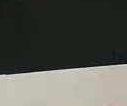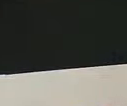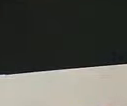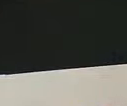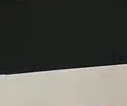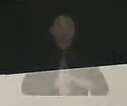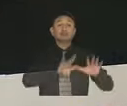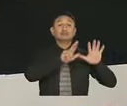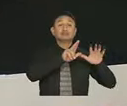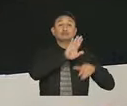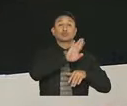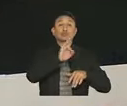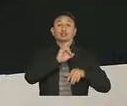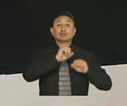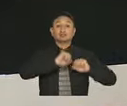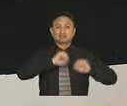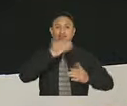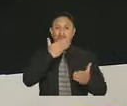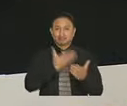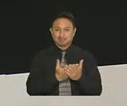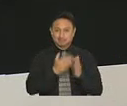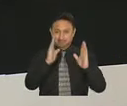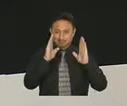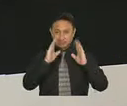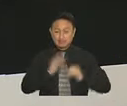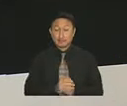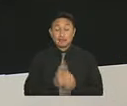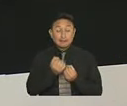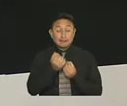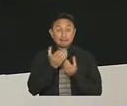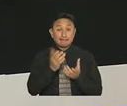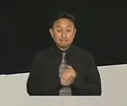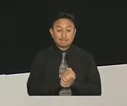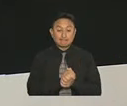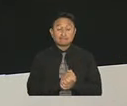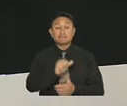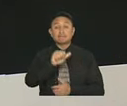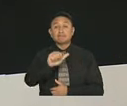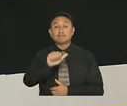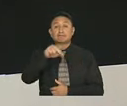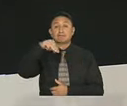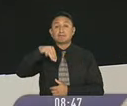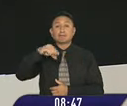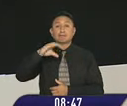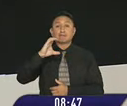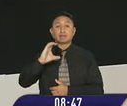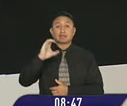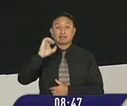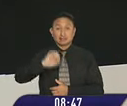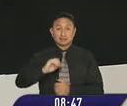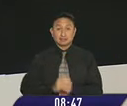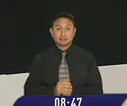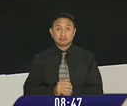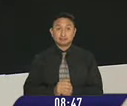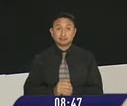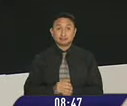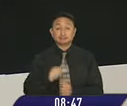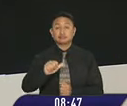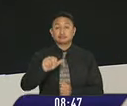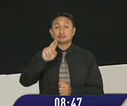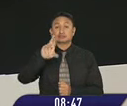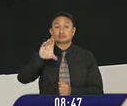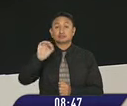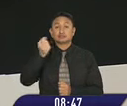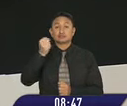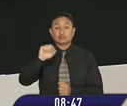horas con 47 minutos, amigos. Gracias por su sintonía. Les contamos que la Agencia Nacional de Regulación, Control y Vigilancia Sanitaria,